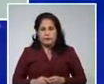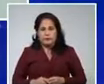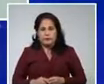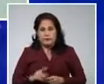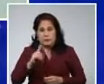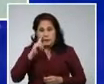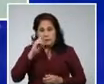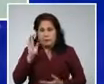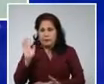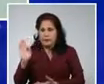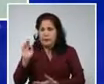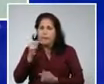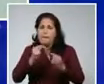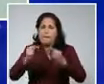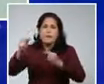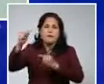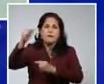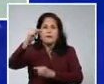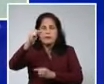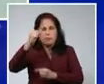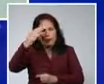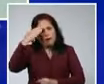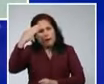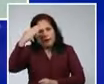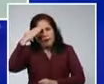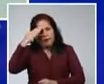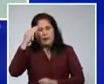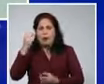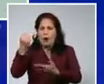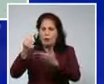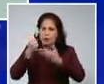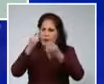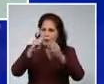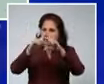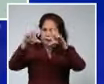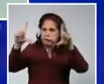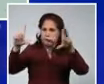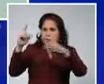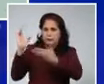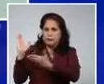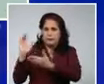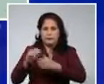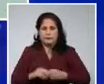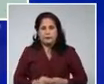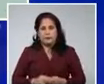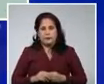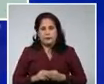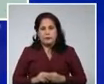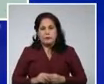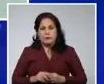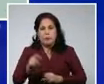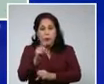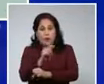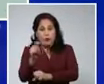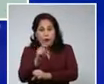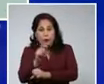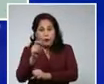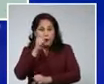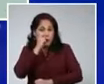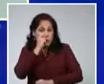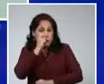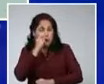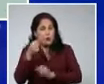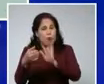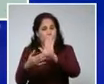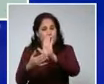principales factores. Gracias, muchas gracias. Nos lo facilitó el profesor Fernández Montequín, en